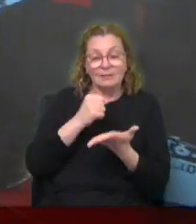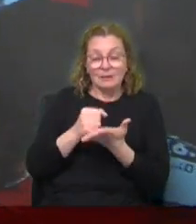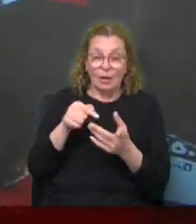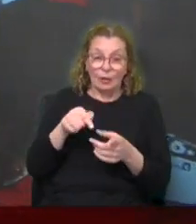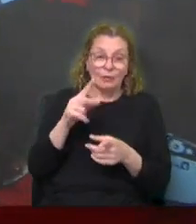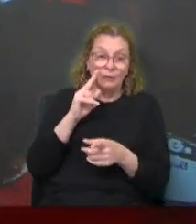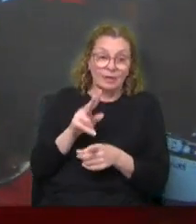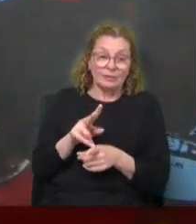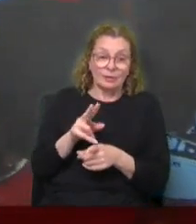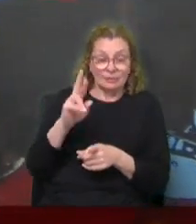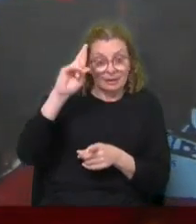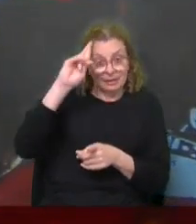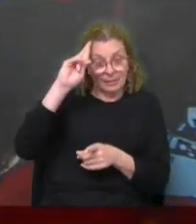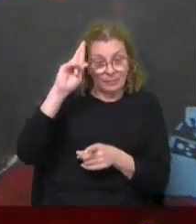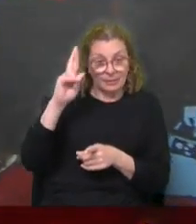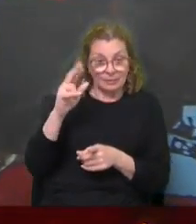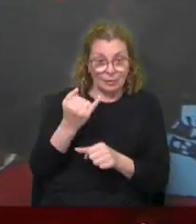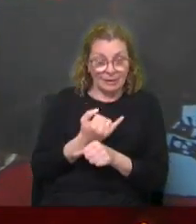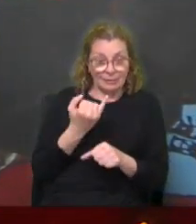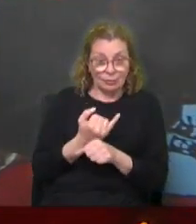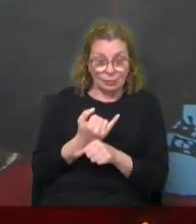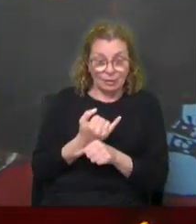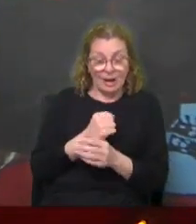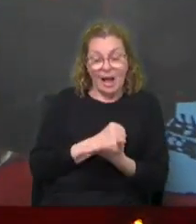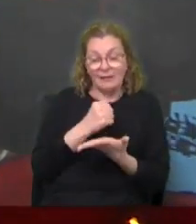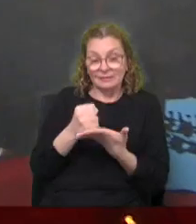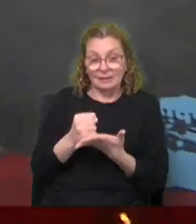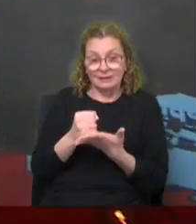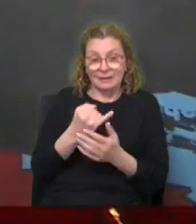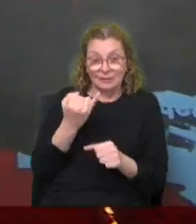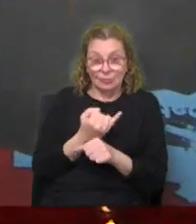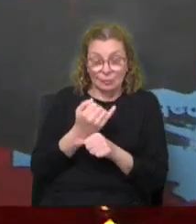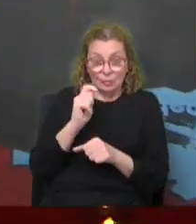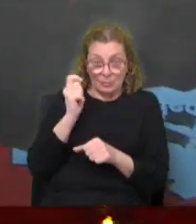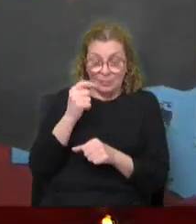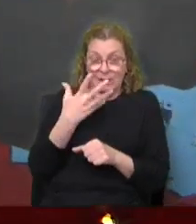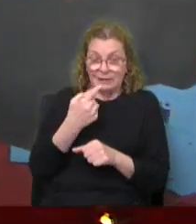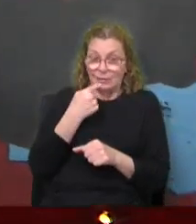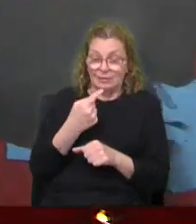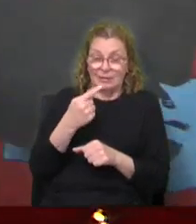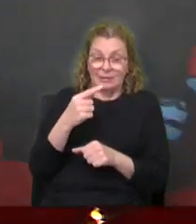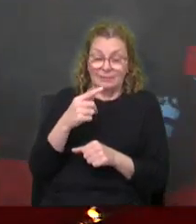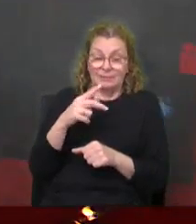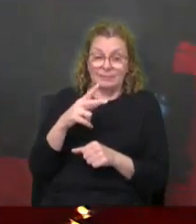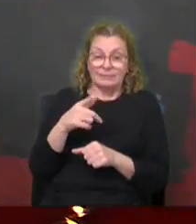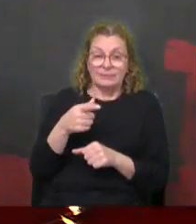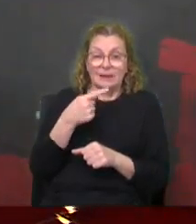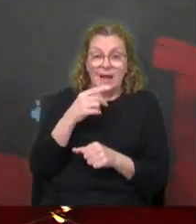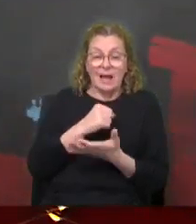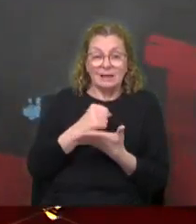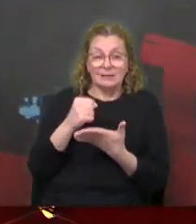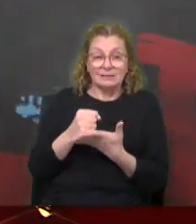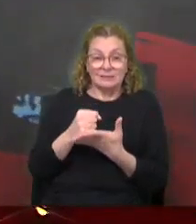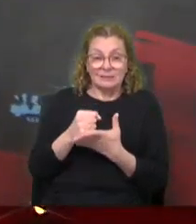desde el lado del respeto desde las instituciones, hasta las instituciones públicas me refiero, ¿no? De todo y privadas, y hasta lo que es el